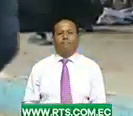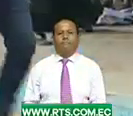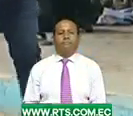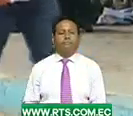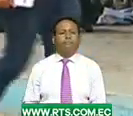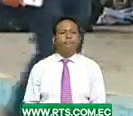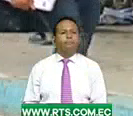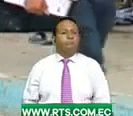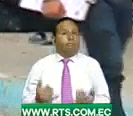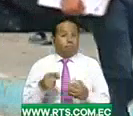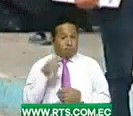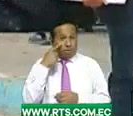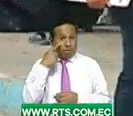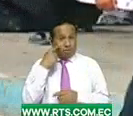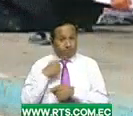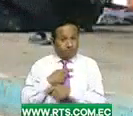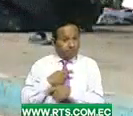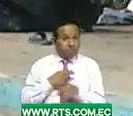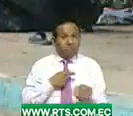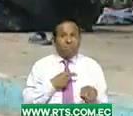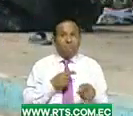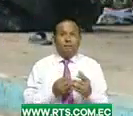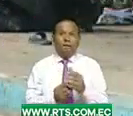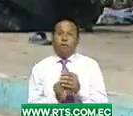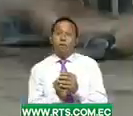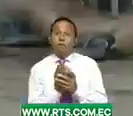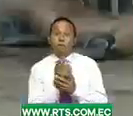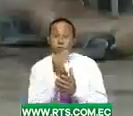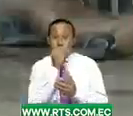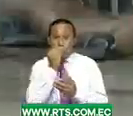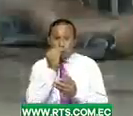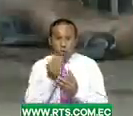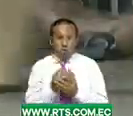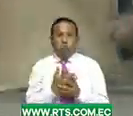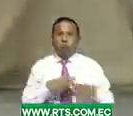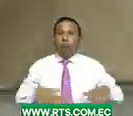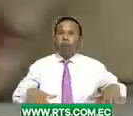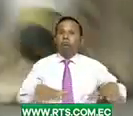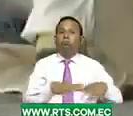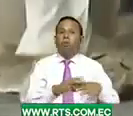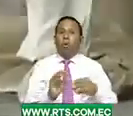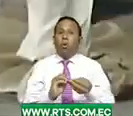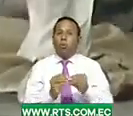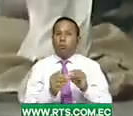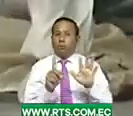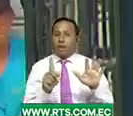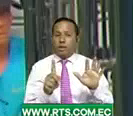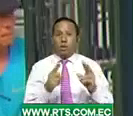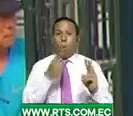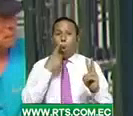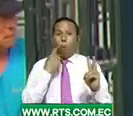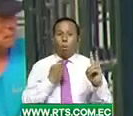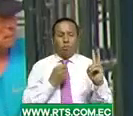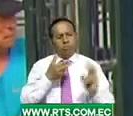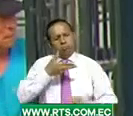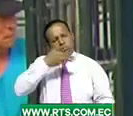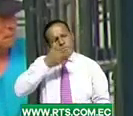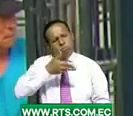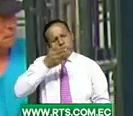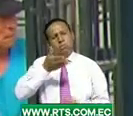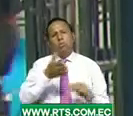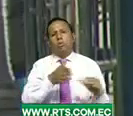En esta esquina del bloque 6 del Paraíso de la Flor, fueron asesinados dos hombres. Sujetos